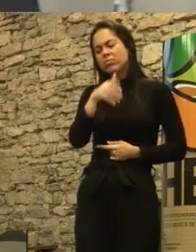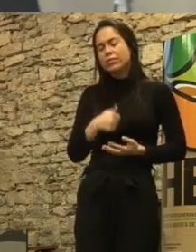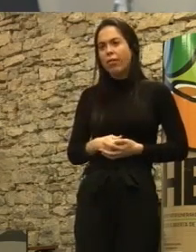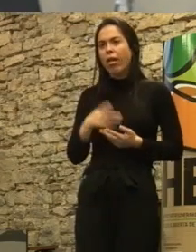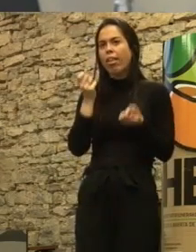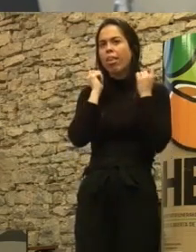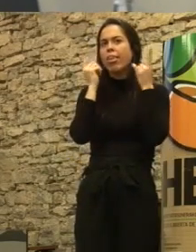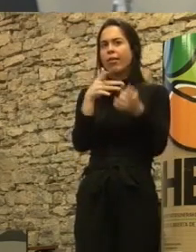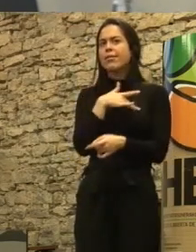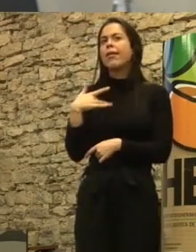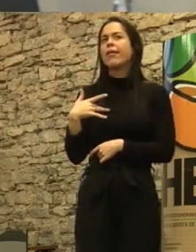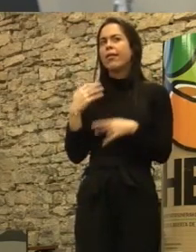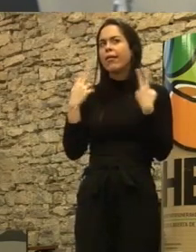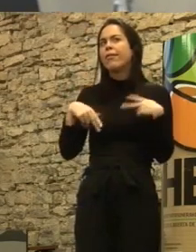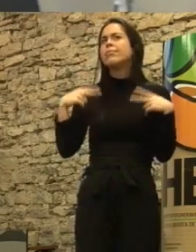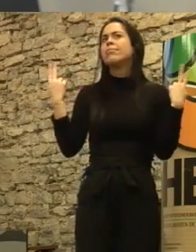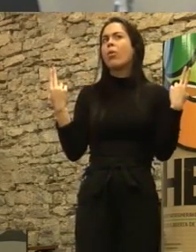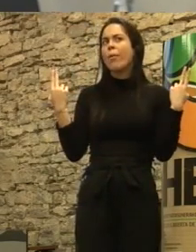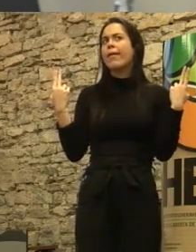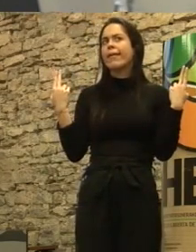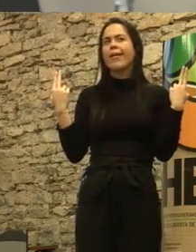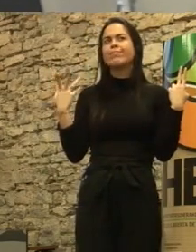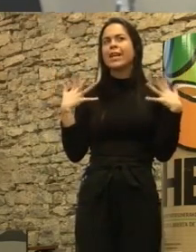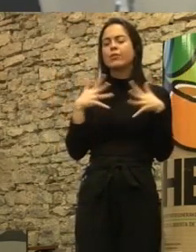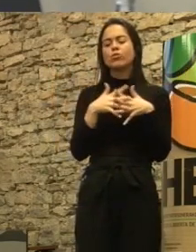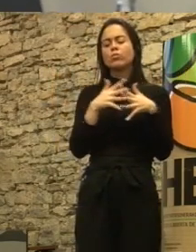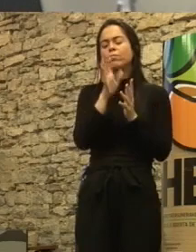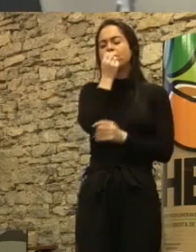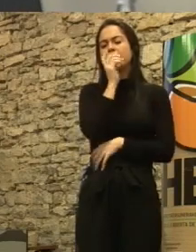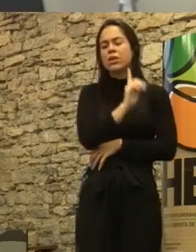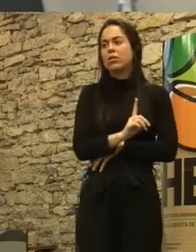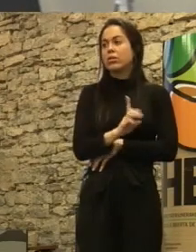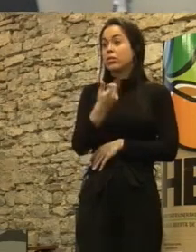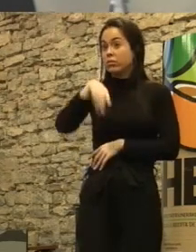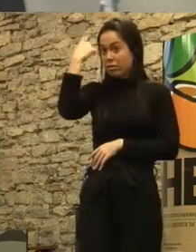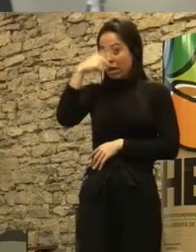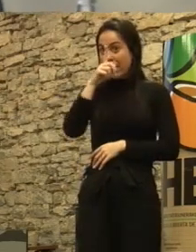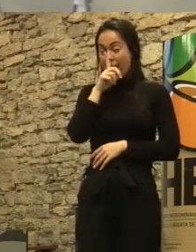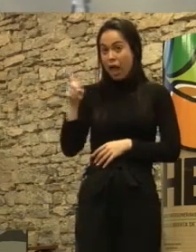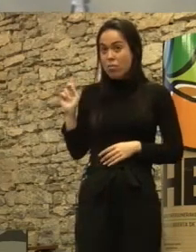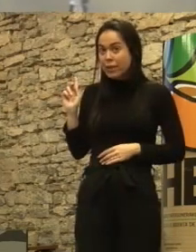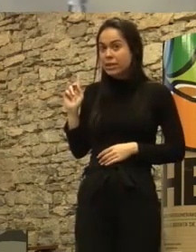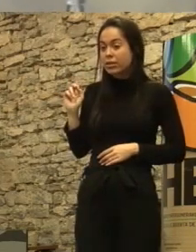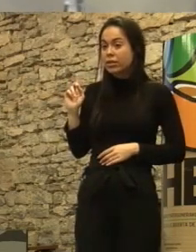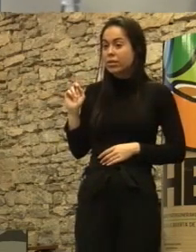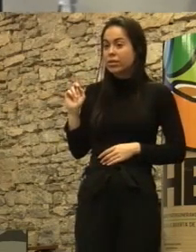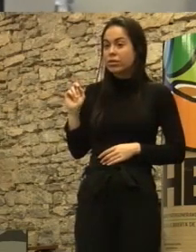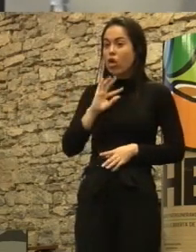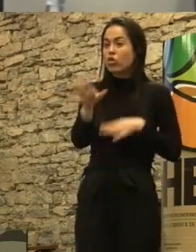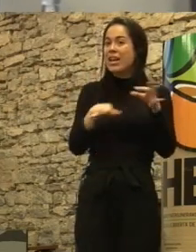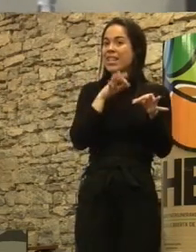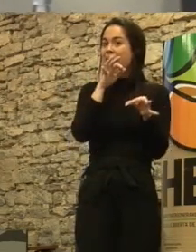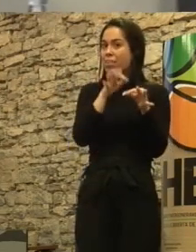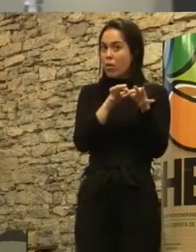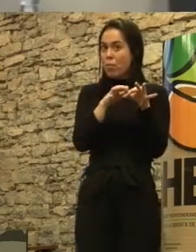estructurado para seguir a una persona trans como una persona verdadera. ¿Sabéis que hace el año pasado la Organización Mundial de la Salud